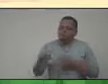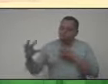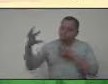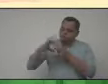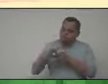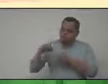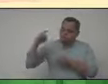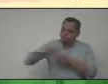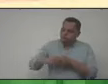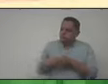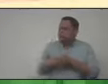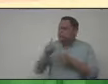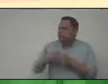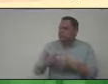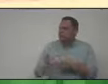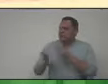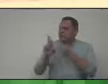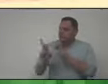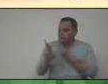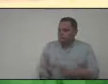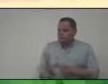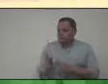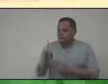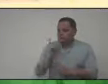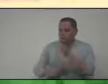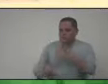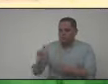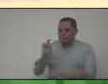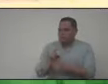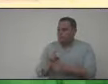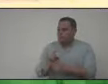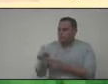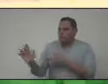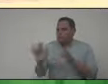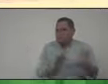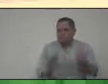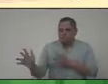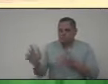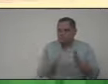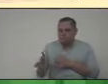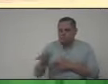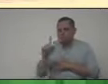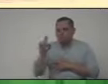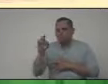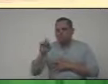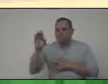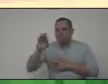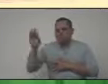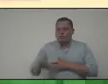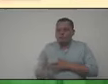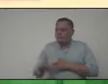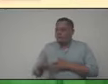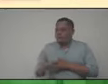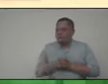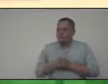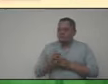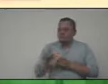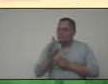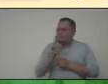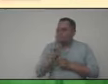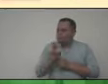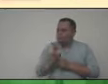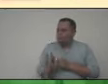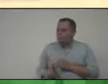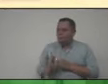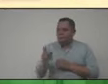logramos resolver el año pasado, creería que alrededor del 60% de esas